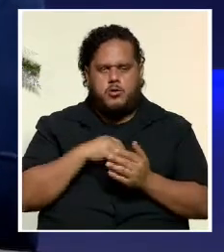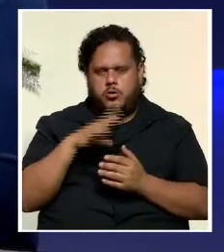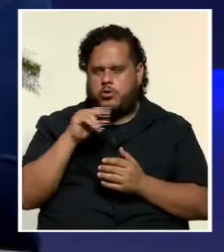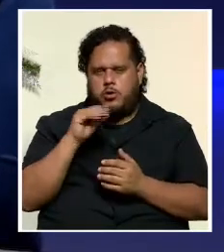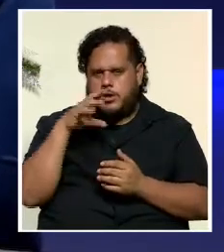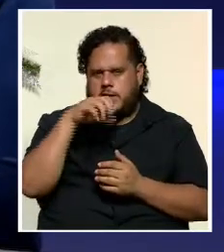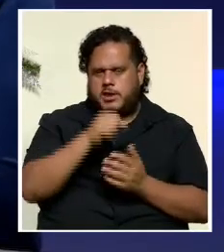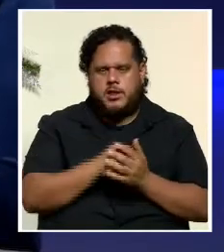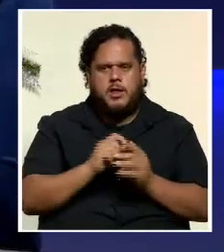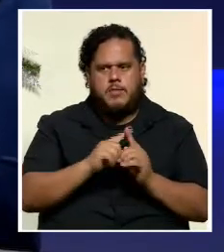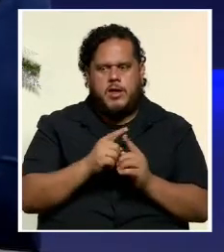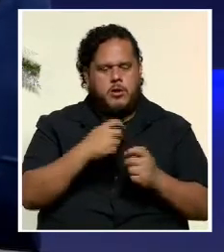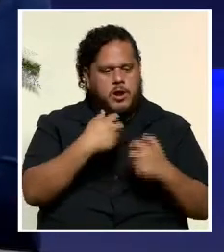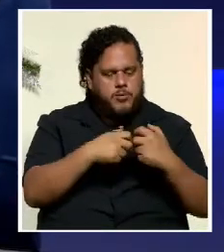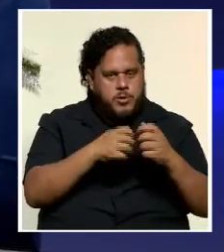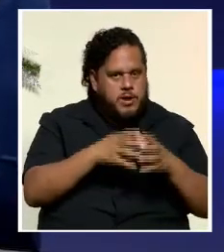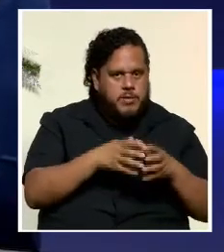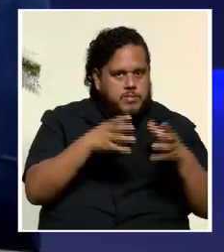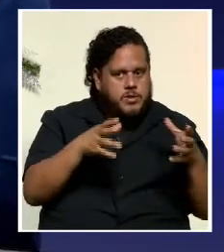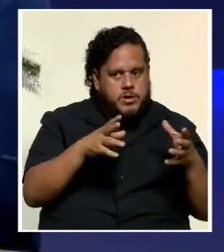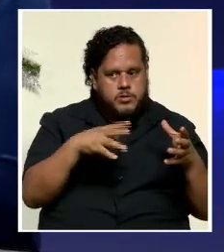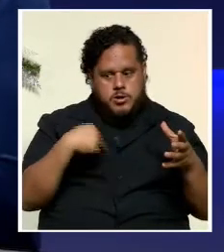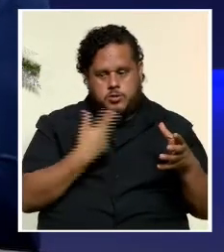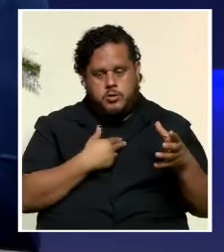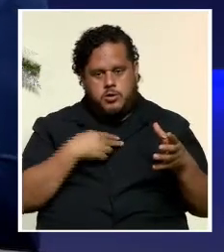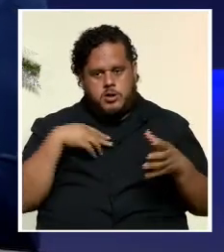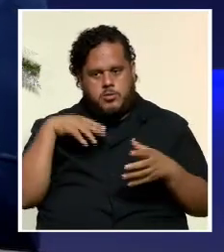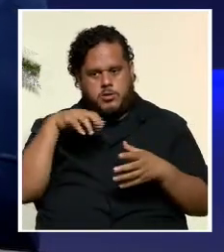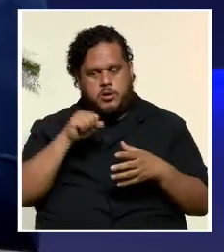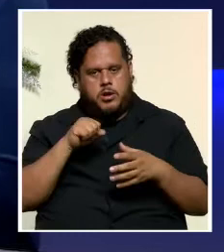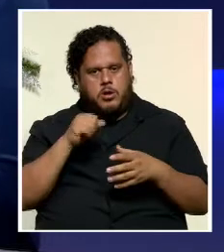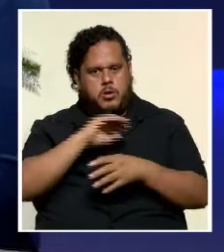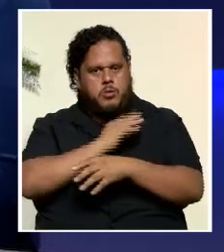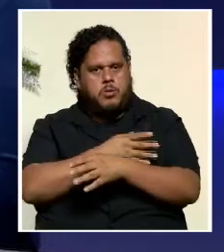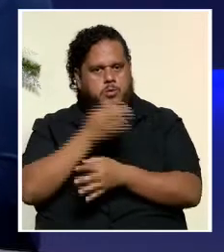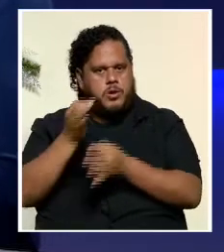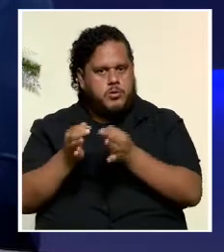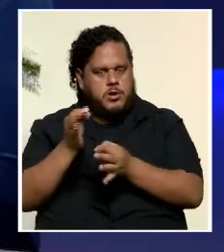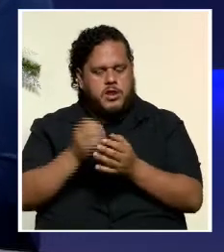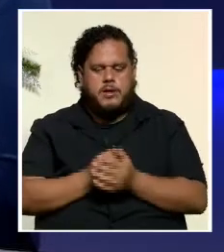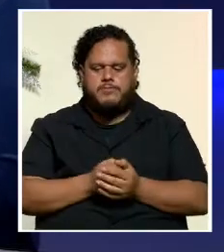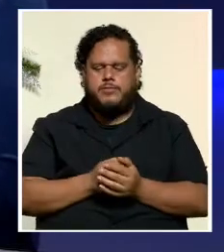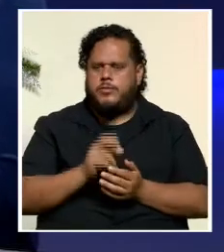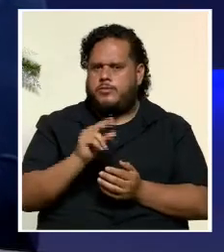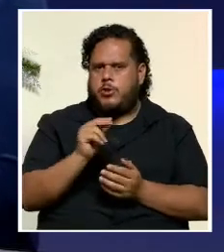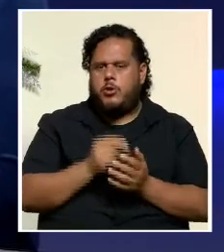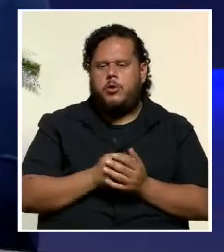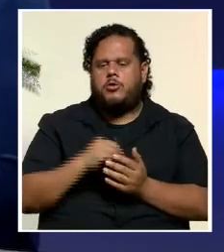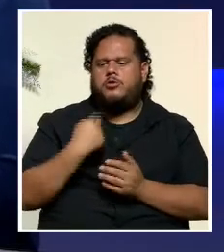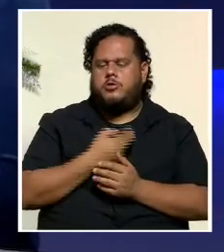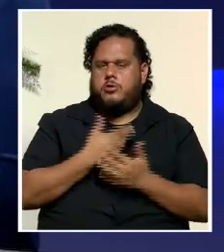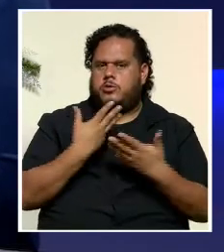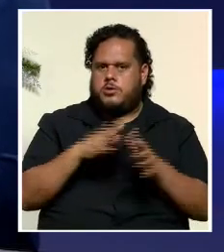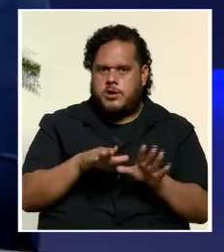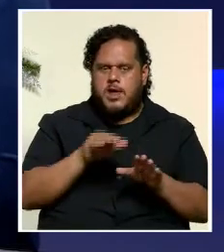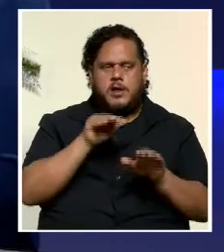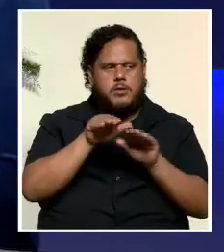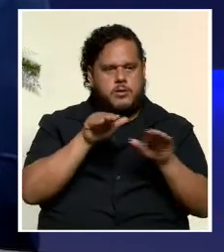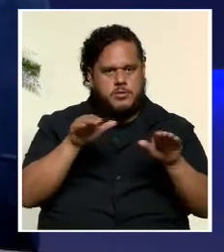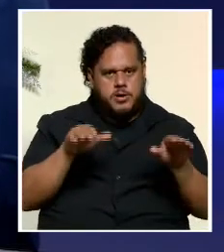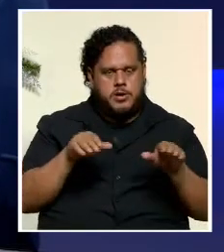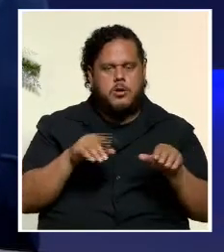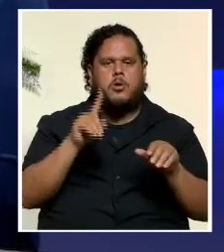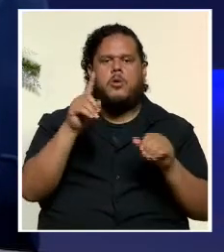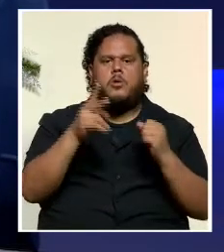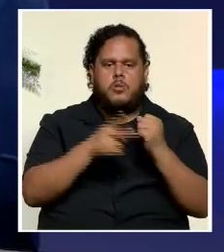más grande que lo que nosotros estamos detectando como Poder Judicial. Esto lo hemos advertido una y